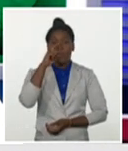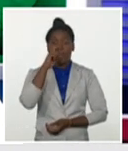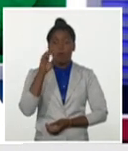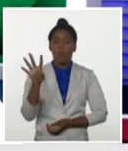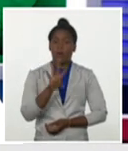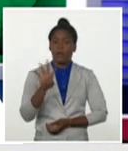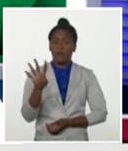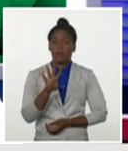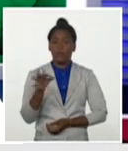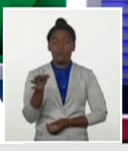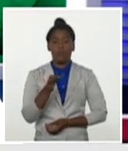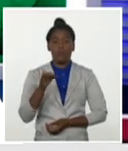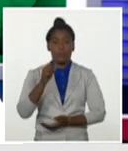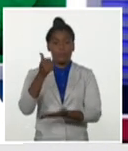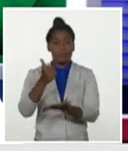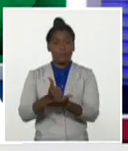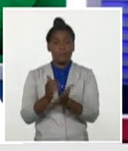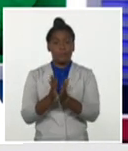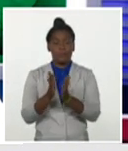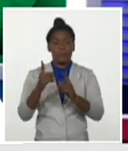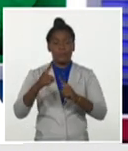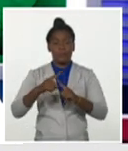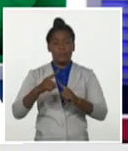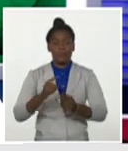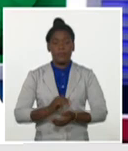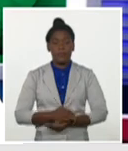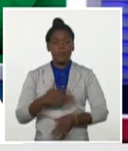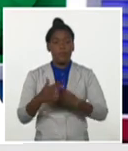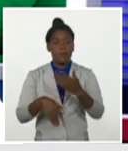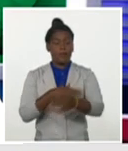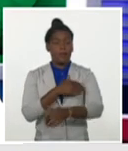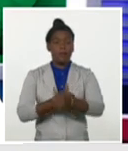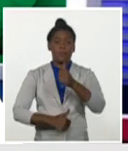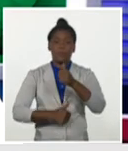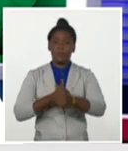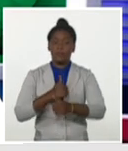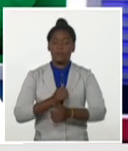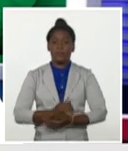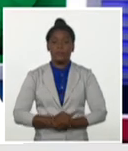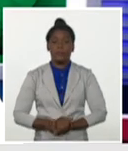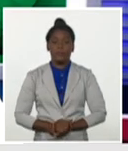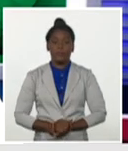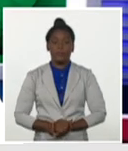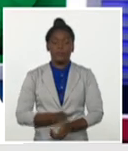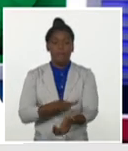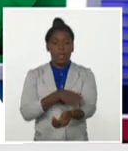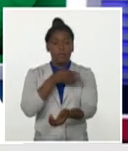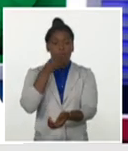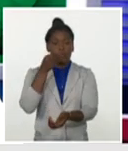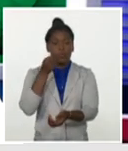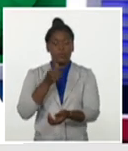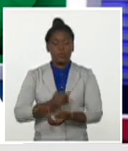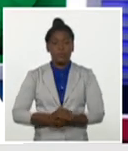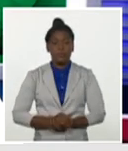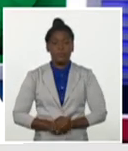de Matanzas, con antecedentes de hipertensión arterial y diabetes mellitus.